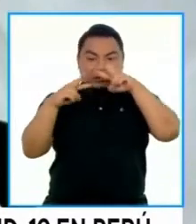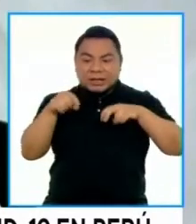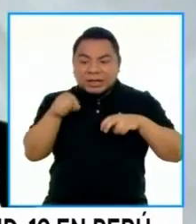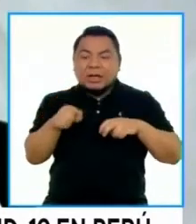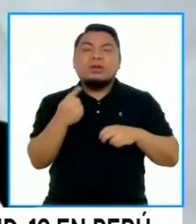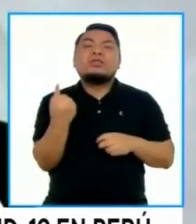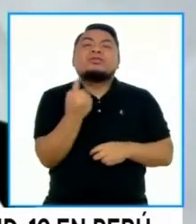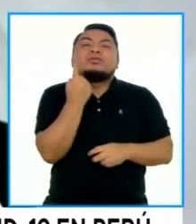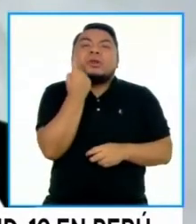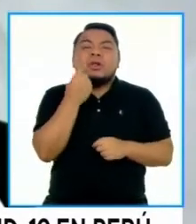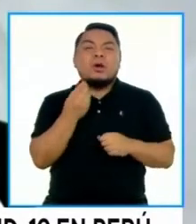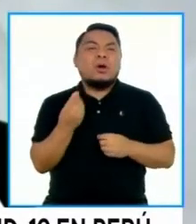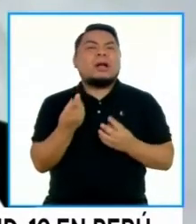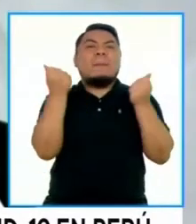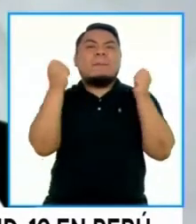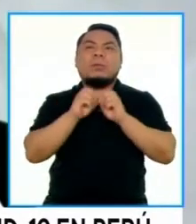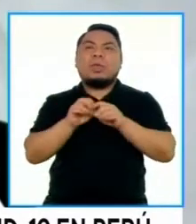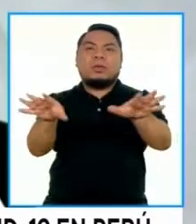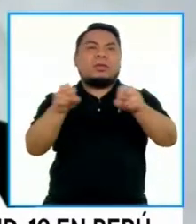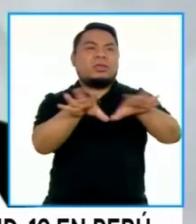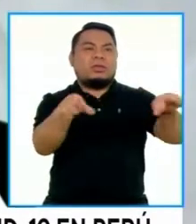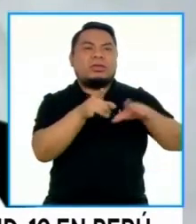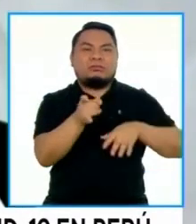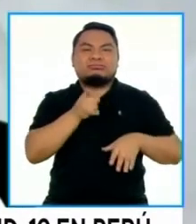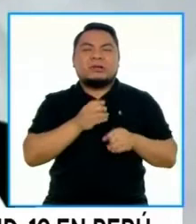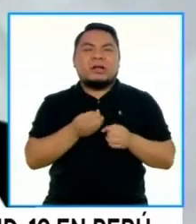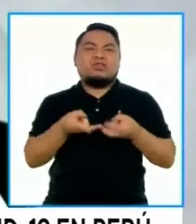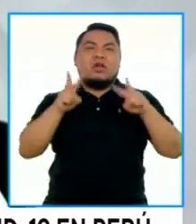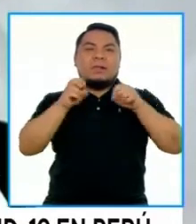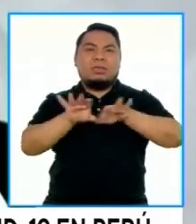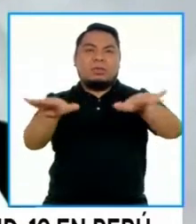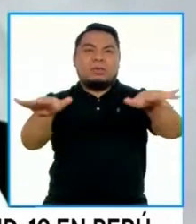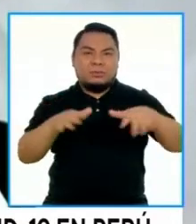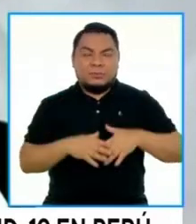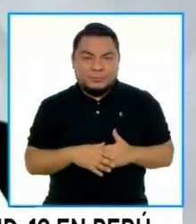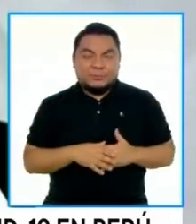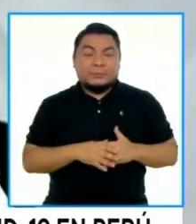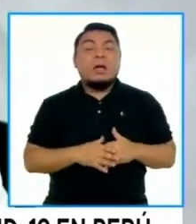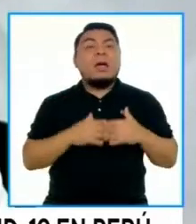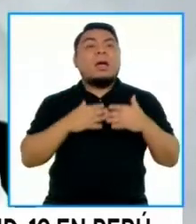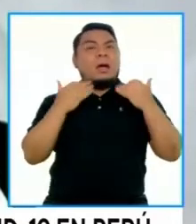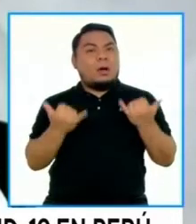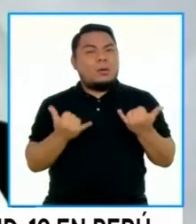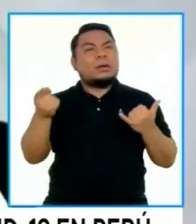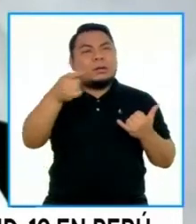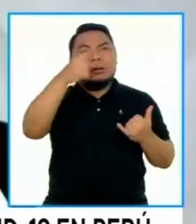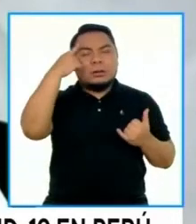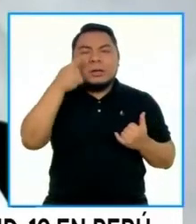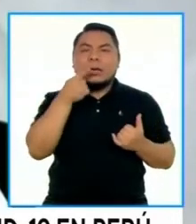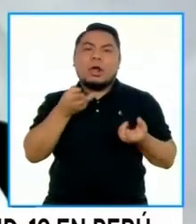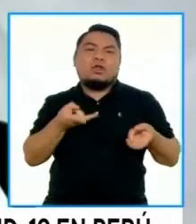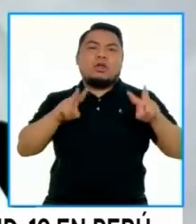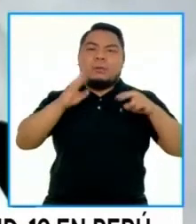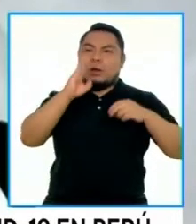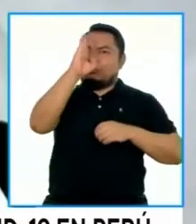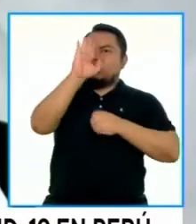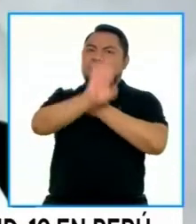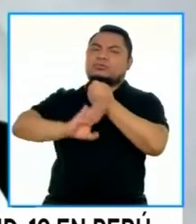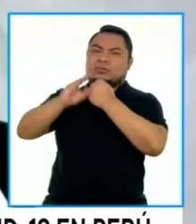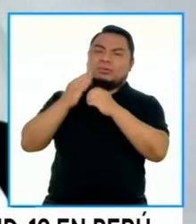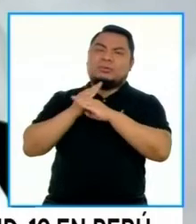los contagios, las medidas de prevención son fundamentales de ser reforzadas. Y las medidas de prevención tienen que ver